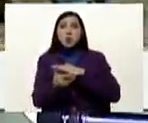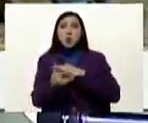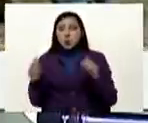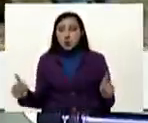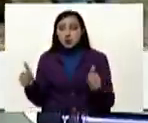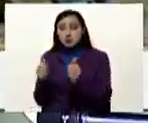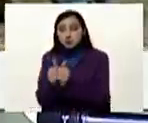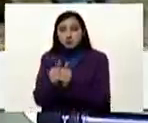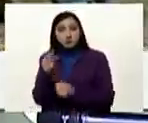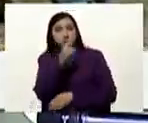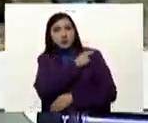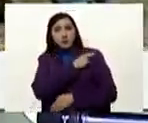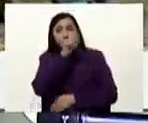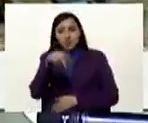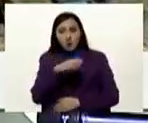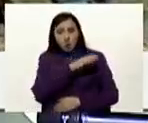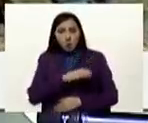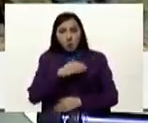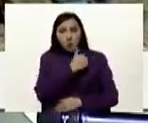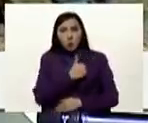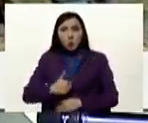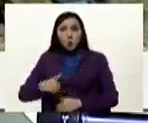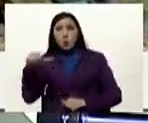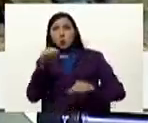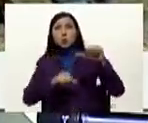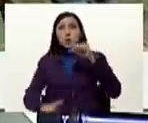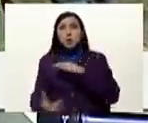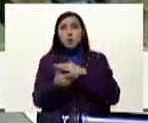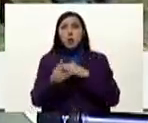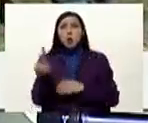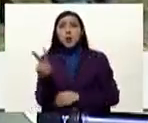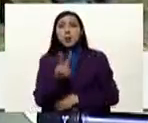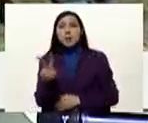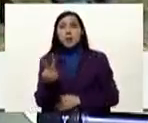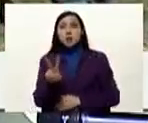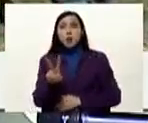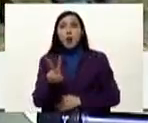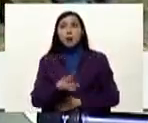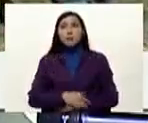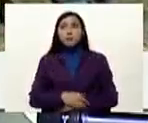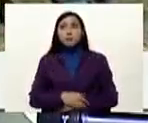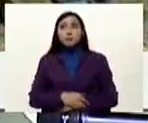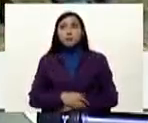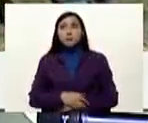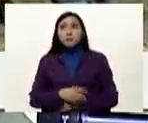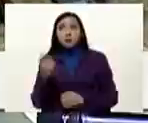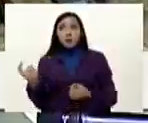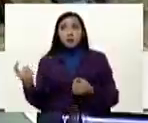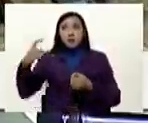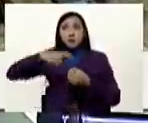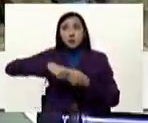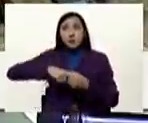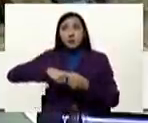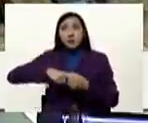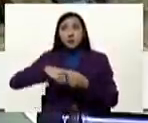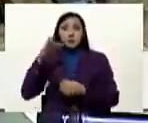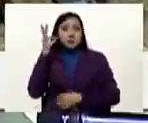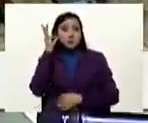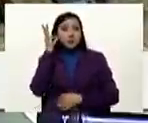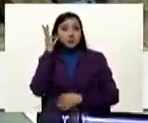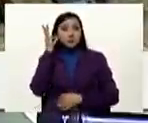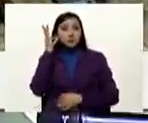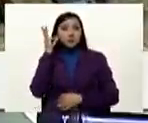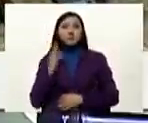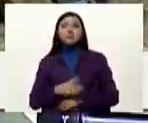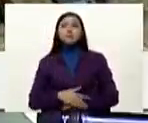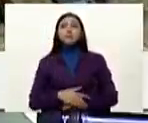jefa de la Comisión Presidencial de Ciencia y Tecnología de Venezuela, miembro, o miembra se dice,